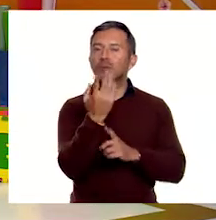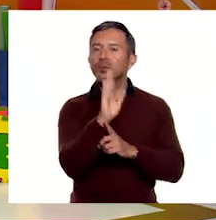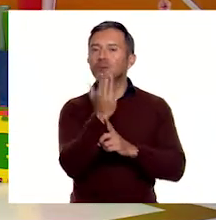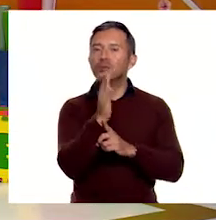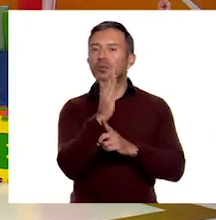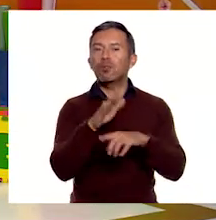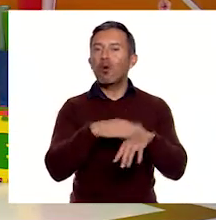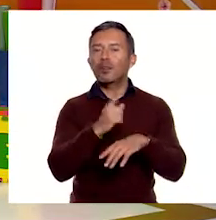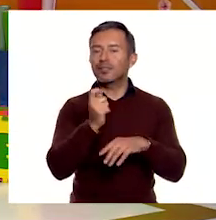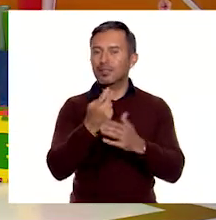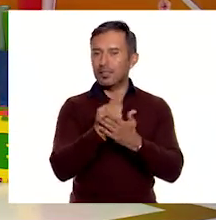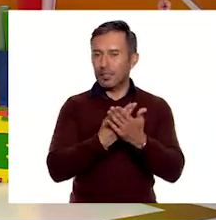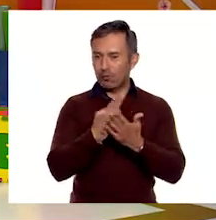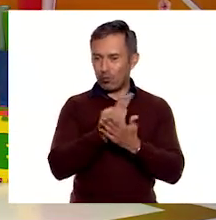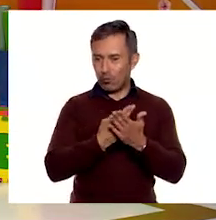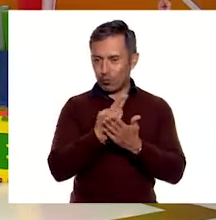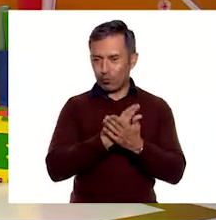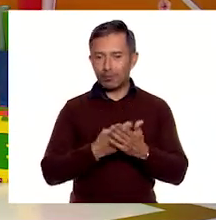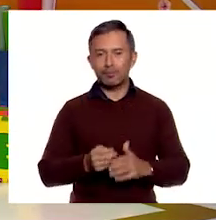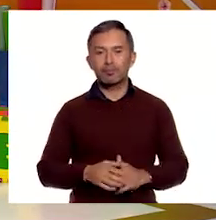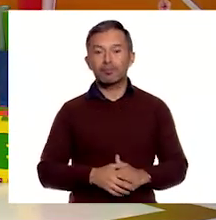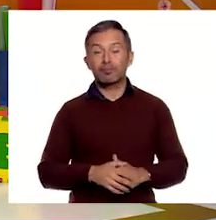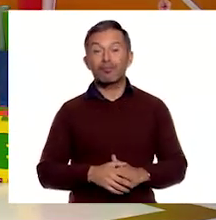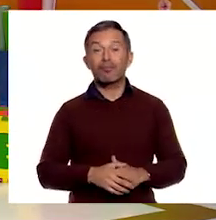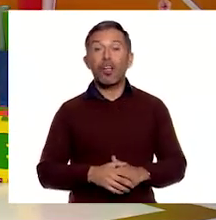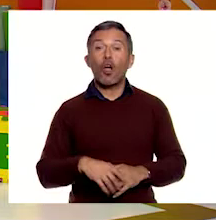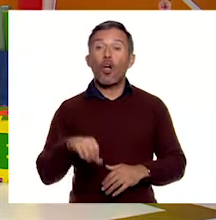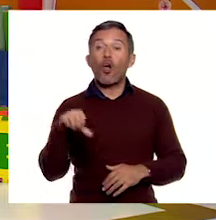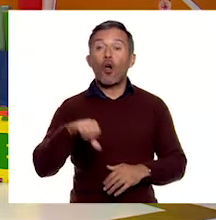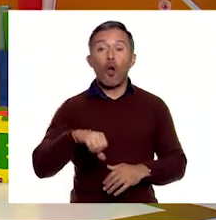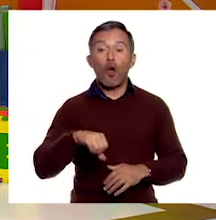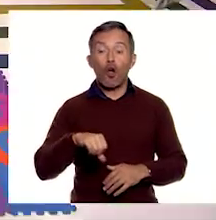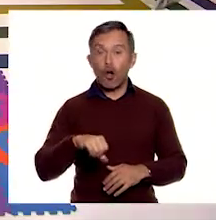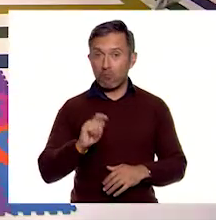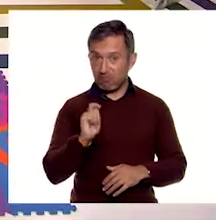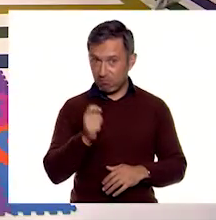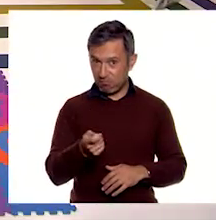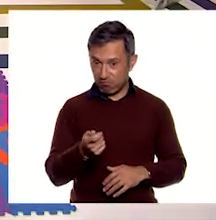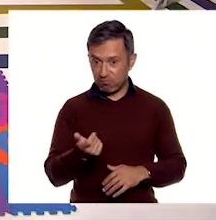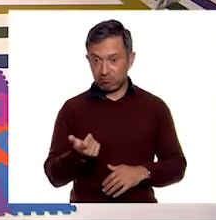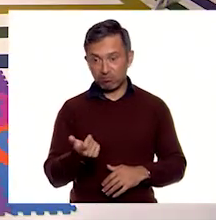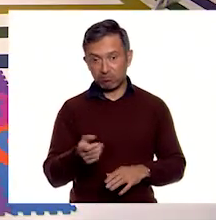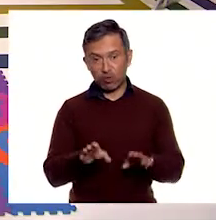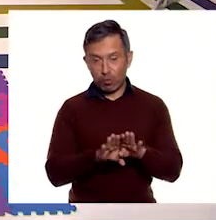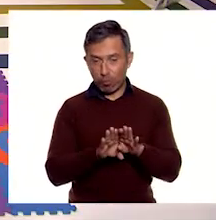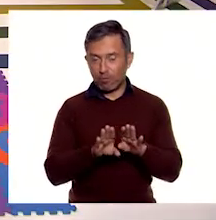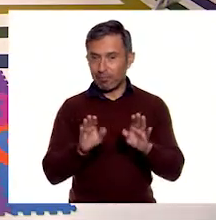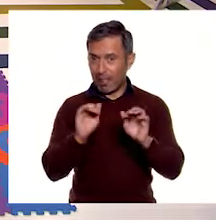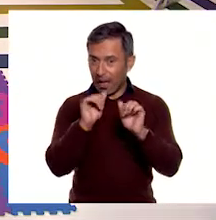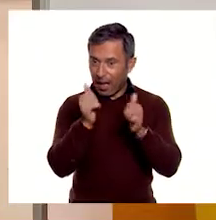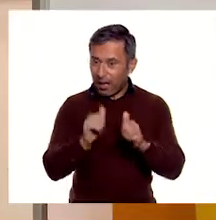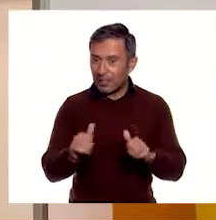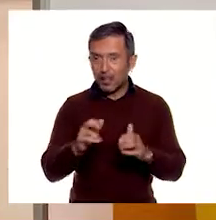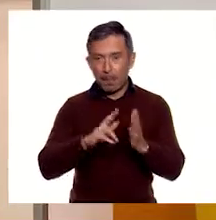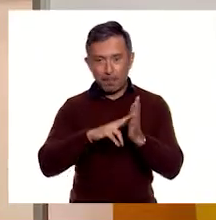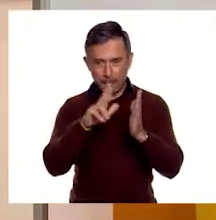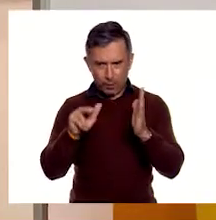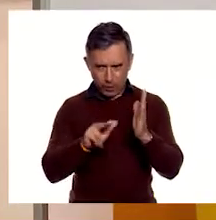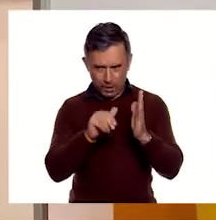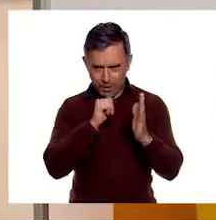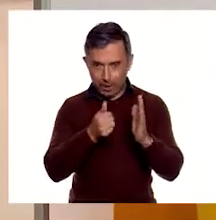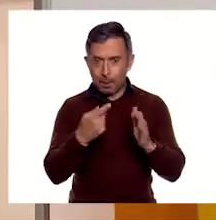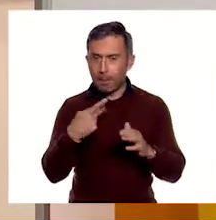son dibujos, niños. ¿Sí? Hoy no estamos hablando de alguna representación como artística, como pintura, pero esa es